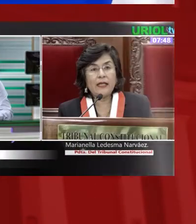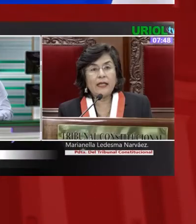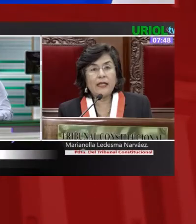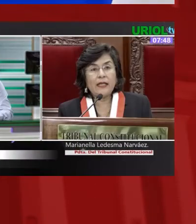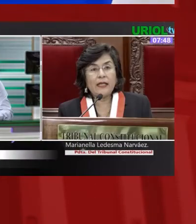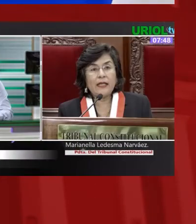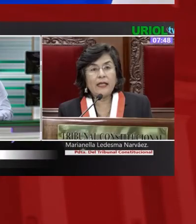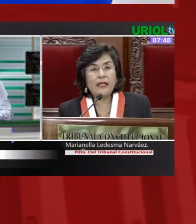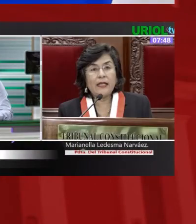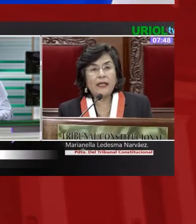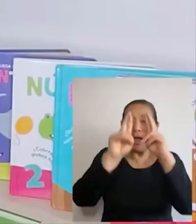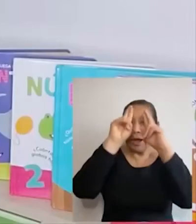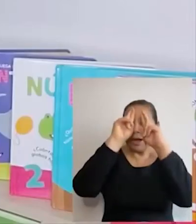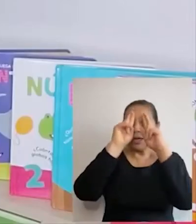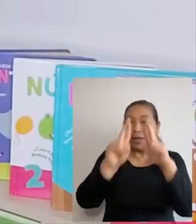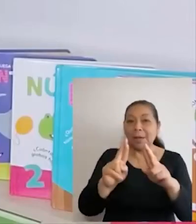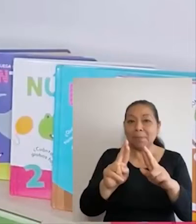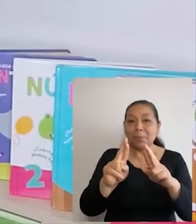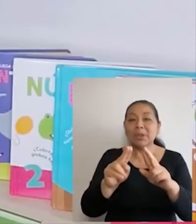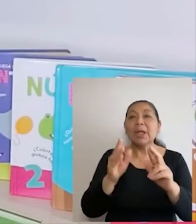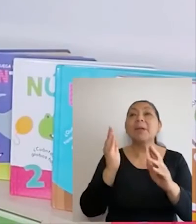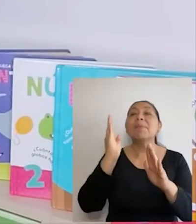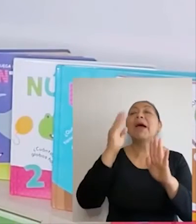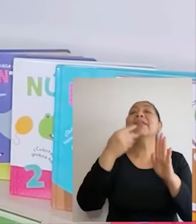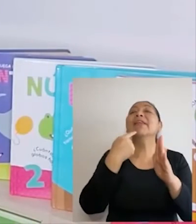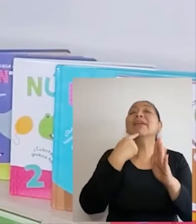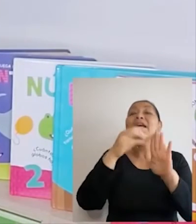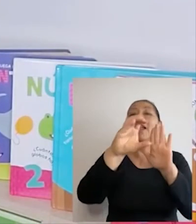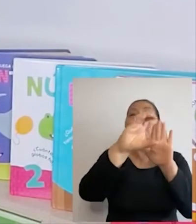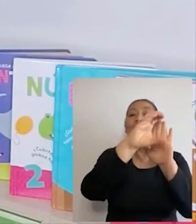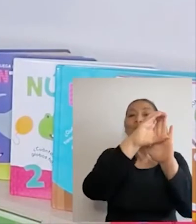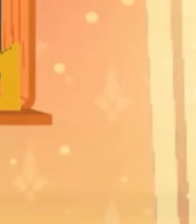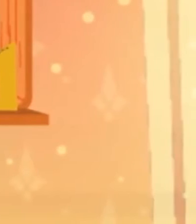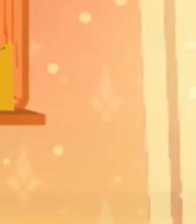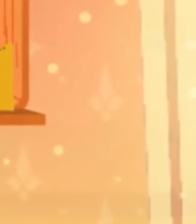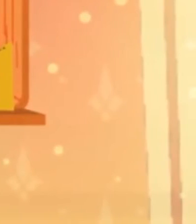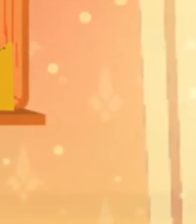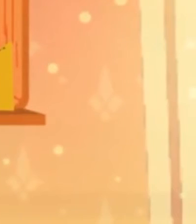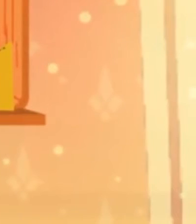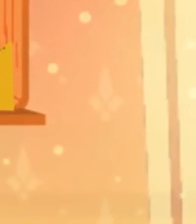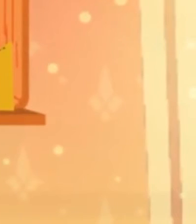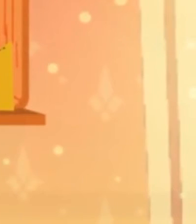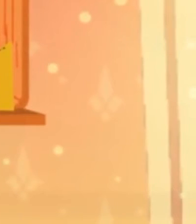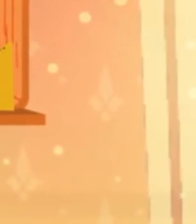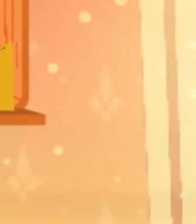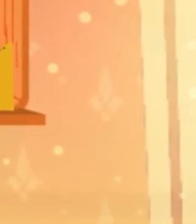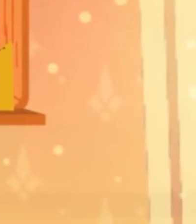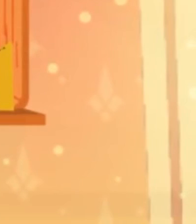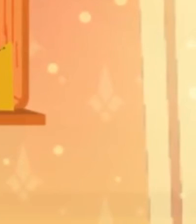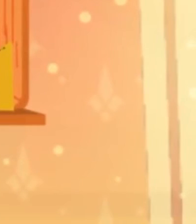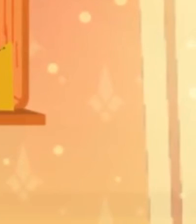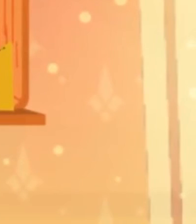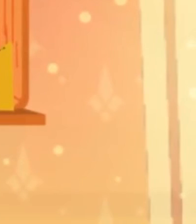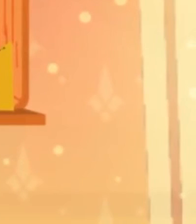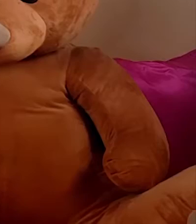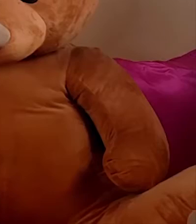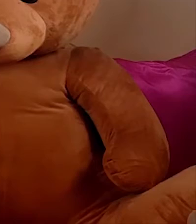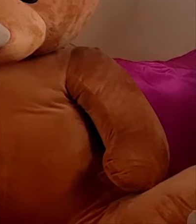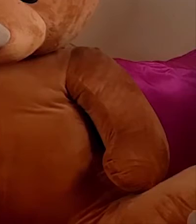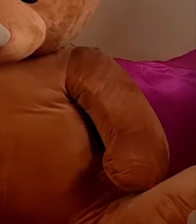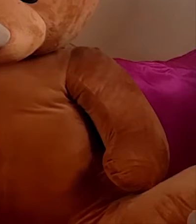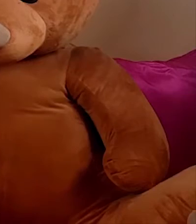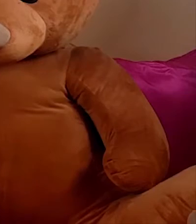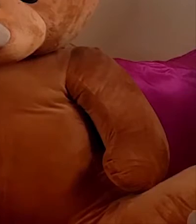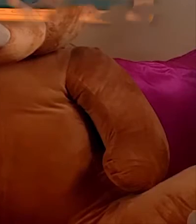Perú suyupaqmi hawachiyku constitucional nisqamantam wasillaypi yachani programata. Castilla hinallataq Quichua